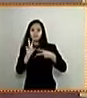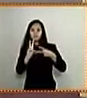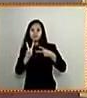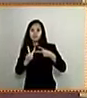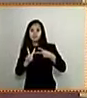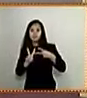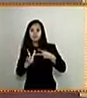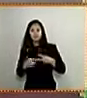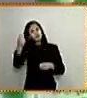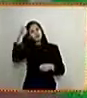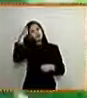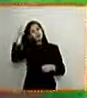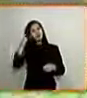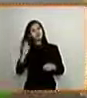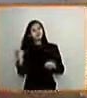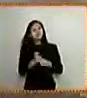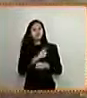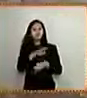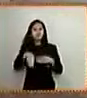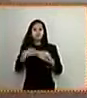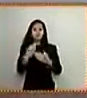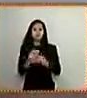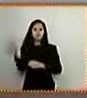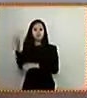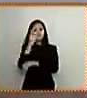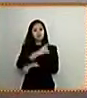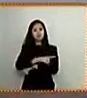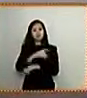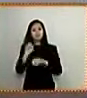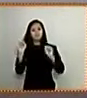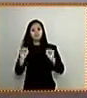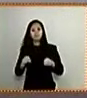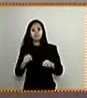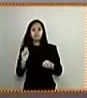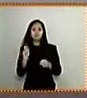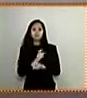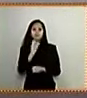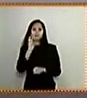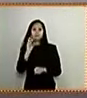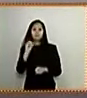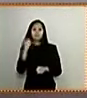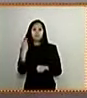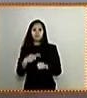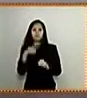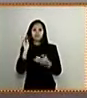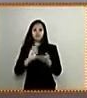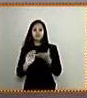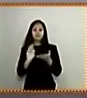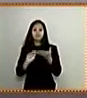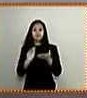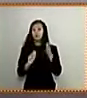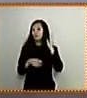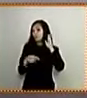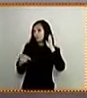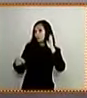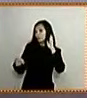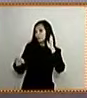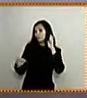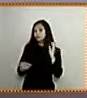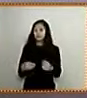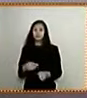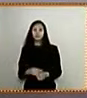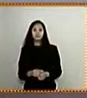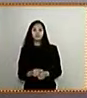72. Sueña y gana todos los días y podrás ganar 60 veces tu cantidad invertida con la diaria. Preparados,